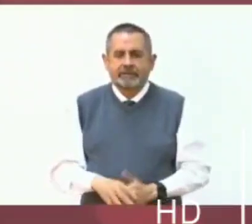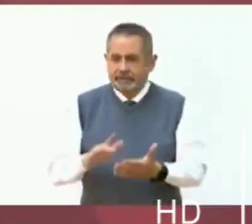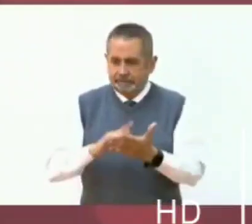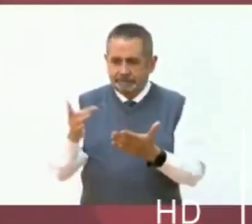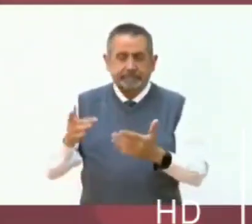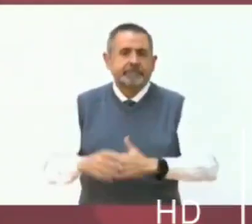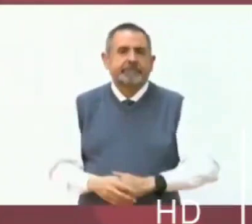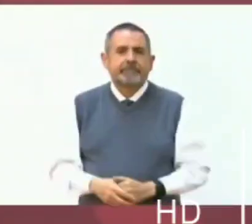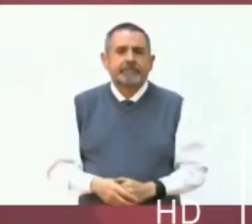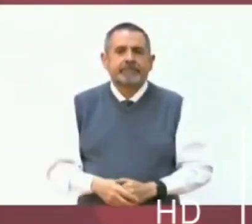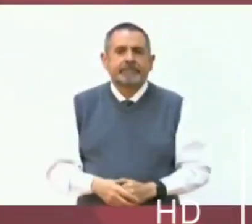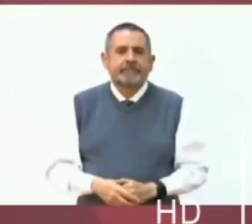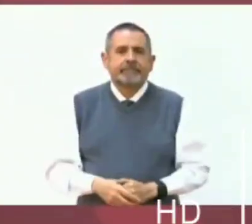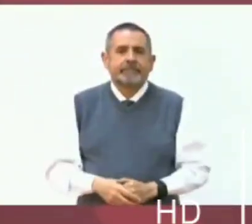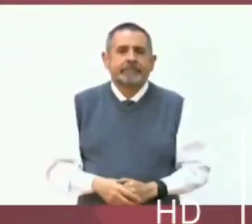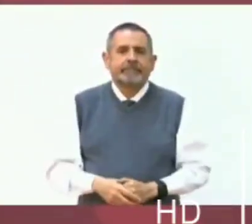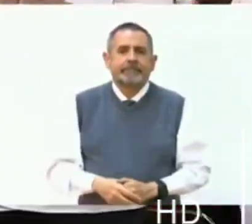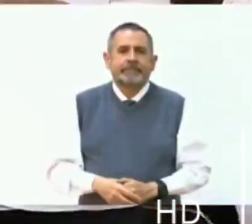Gracias.